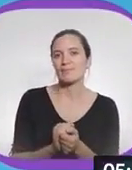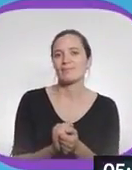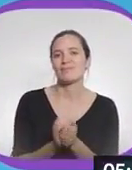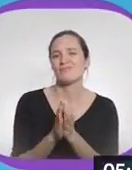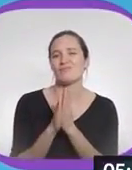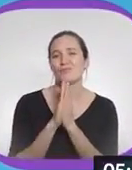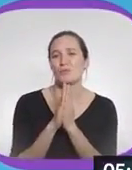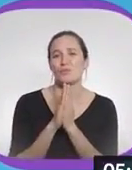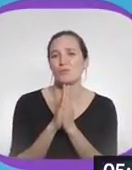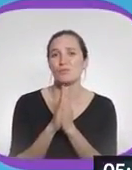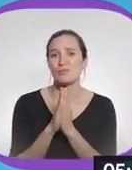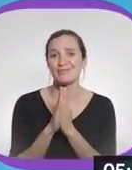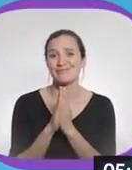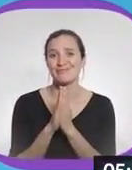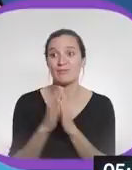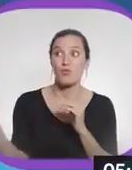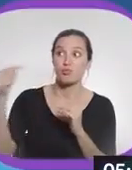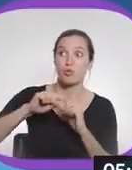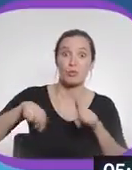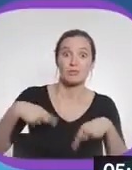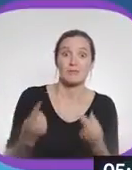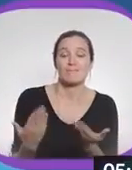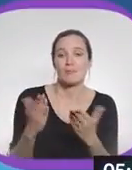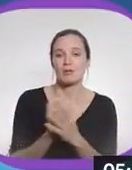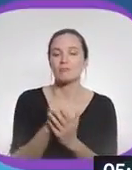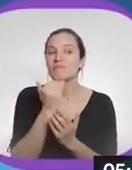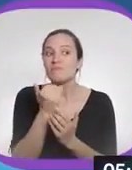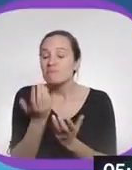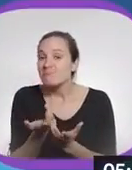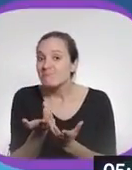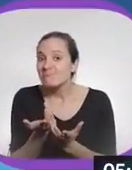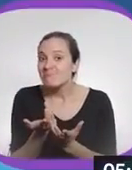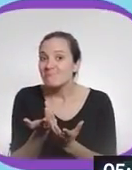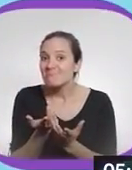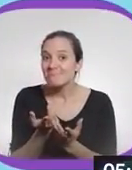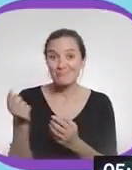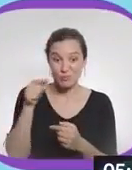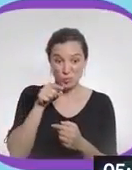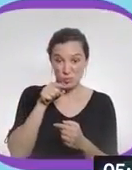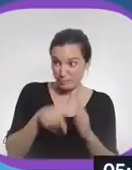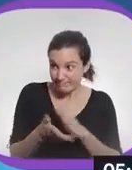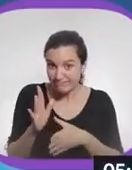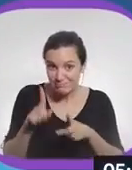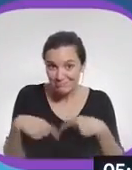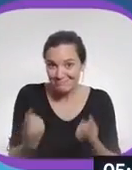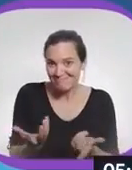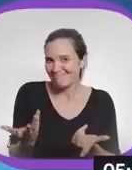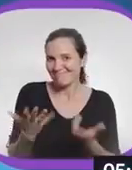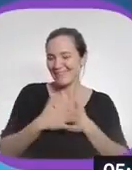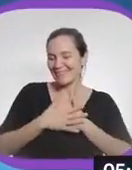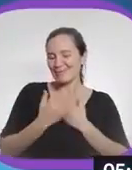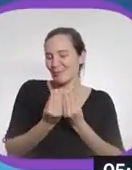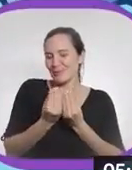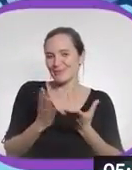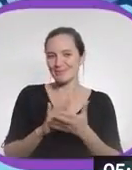Solo espero que Georgian me deje devolver a Sparky. No sé, Timmy. ¡No nos dejó devolverte a ti! ¡Es que te queremos